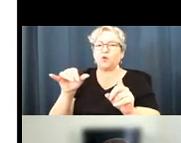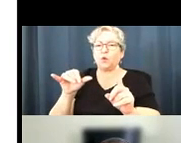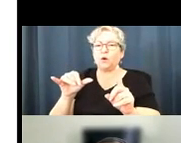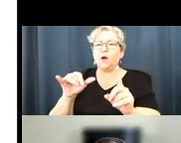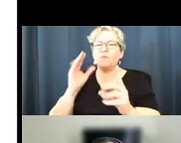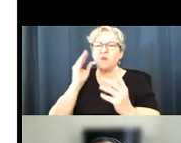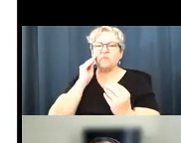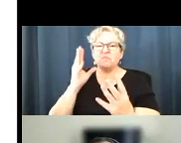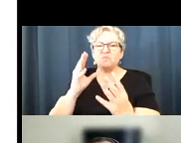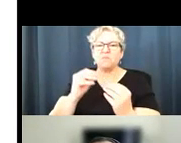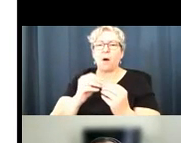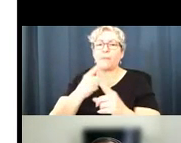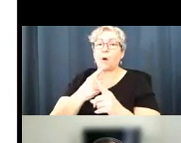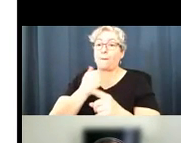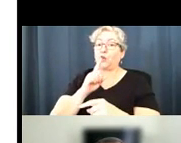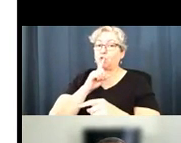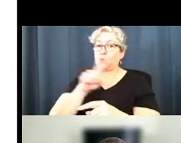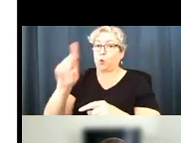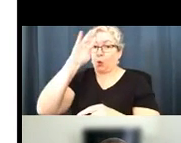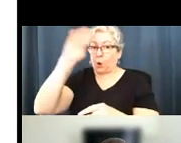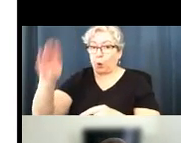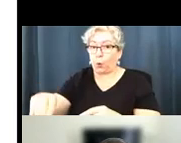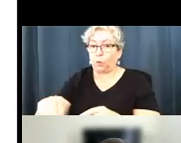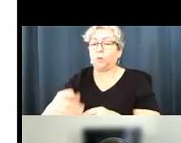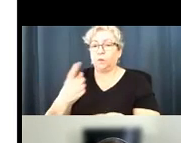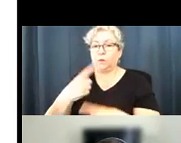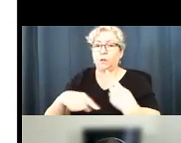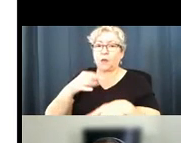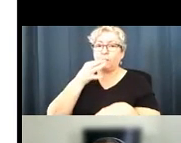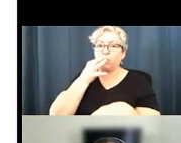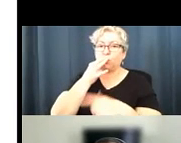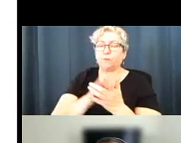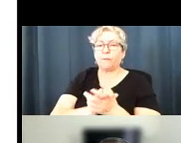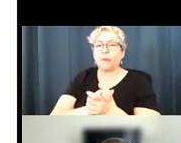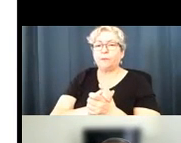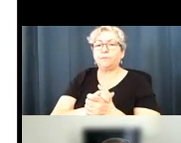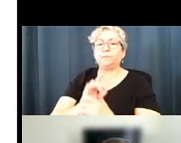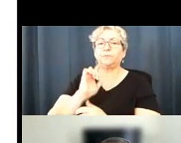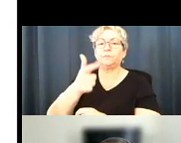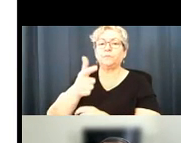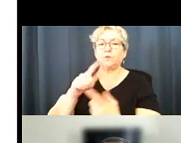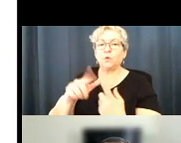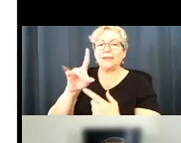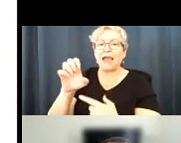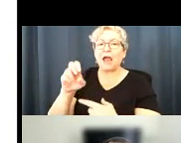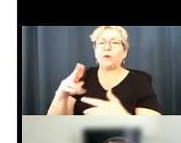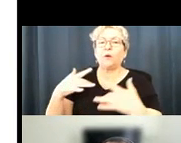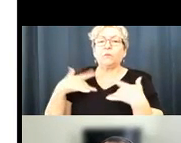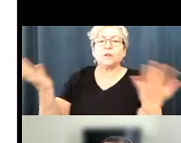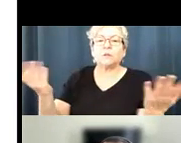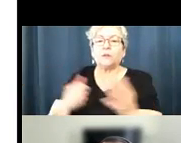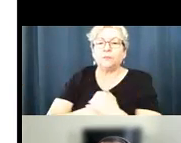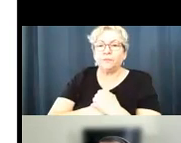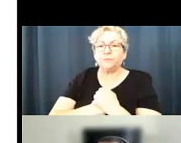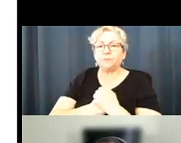la próxima mes, más o menos. Pero quería que ustedes lo supieran, que eso es parte del plan. Así que, Darren, ¿qué es lo que está ocurriendo?